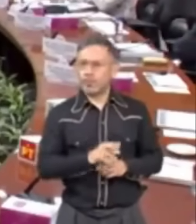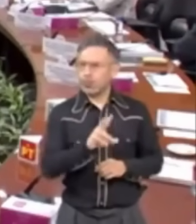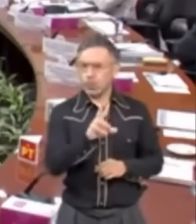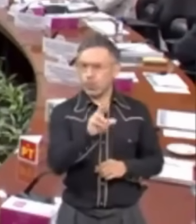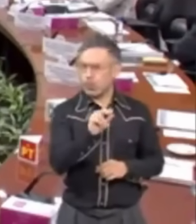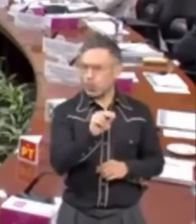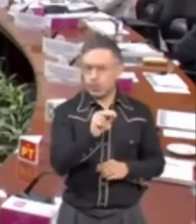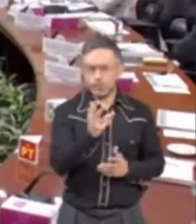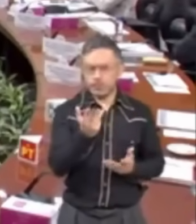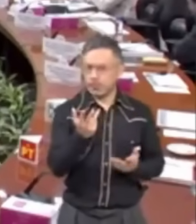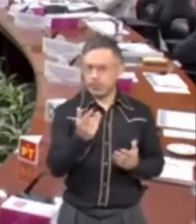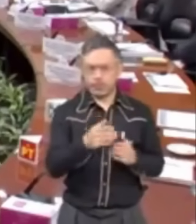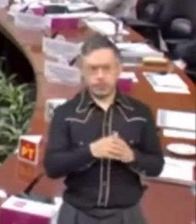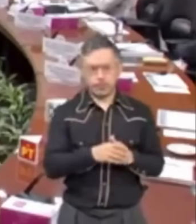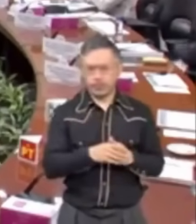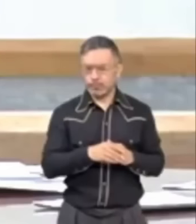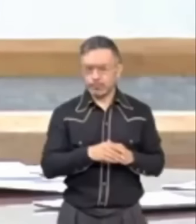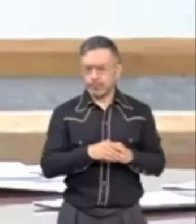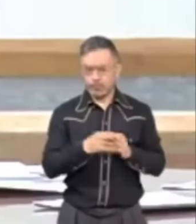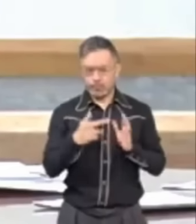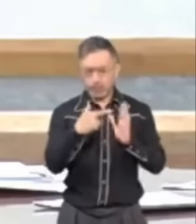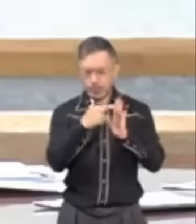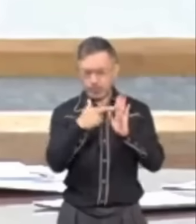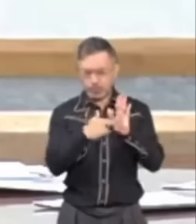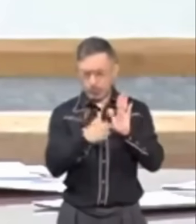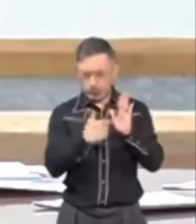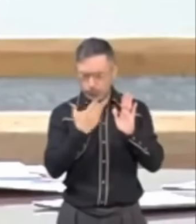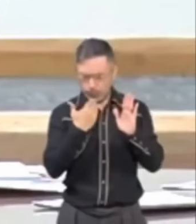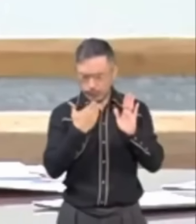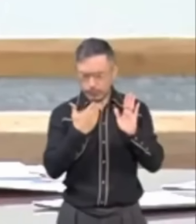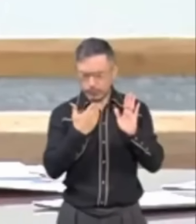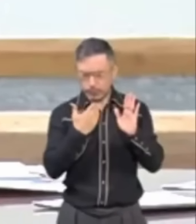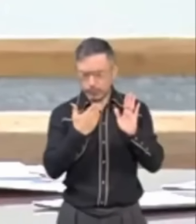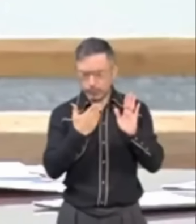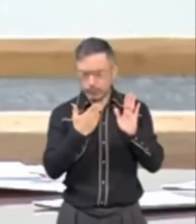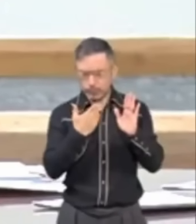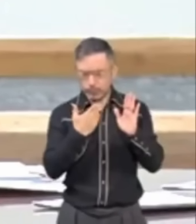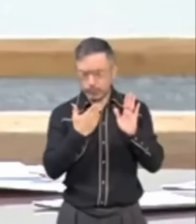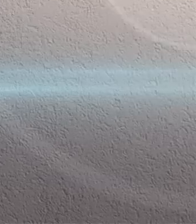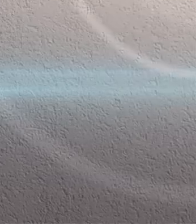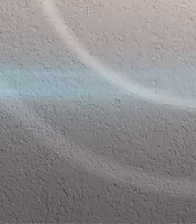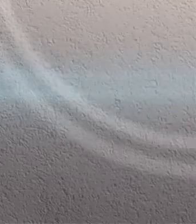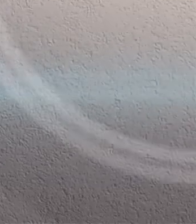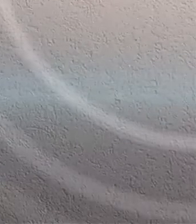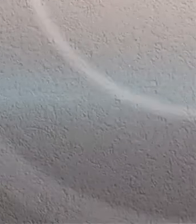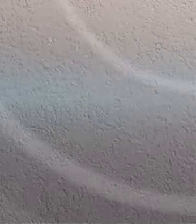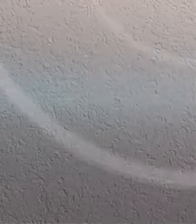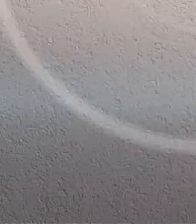reglamento algo que diga que va a entrar en un punto a la respuesta.